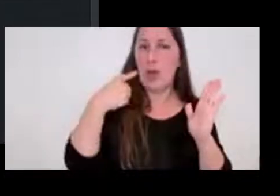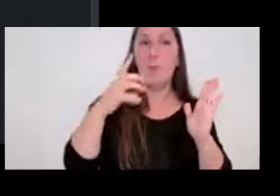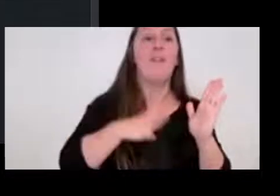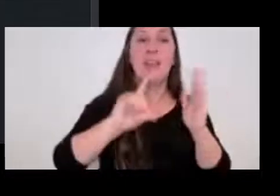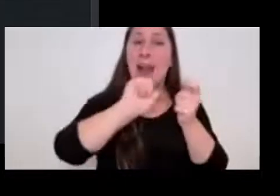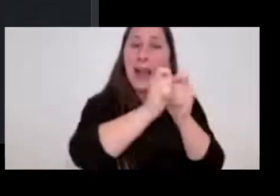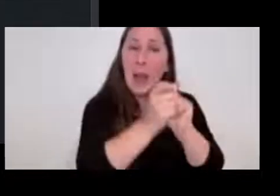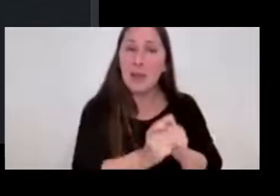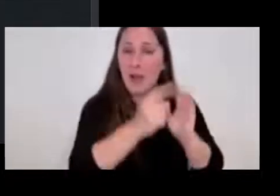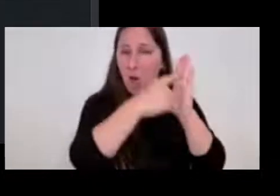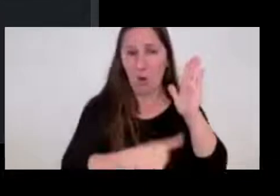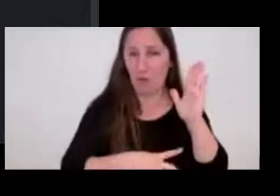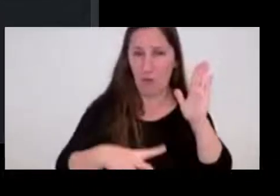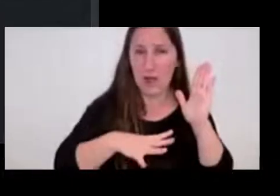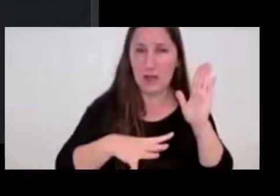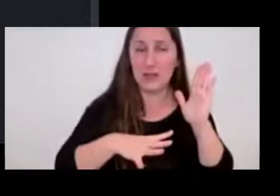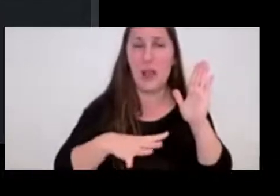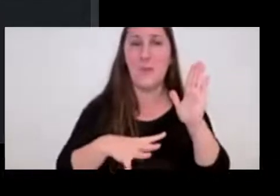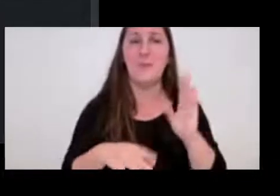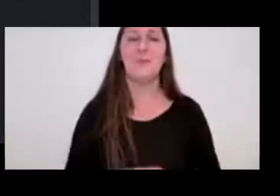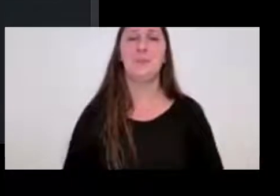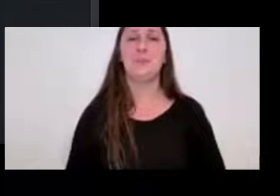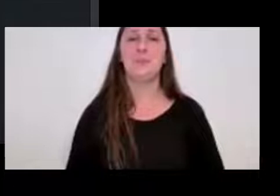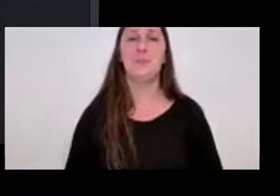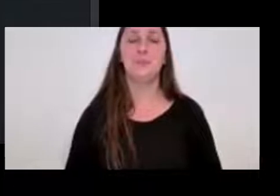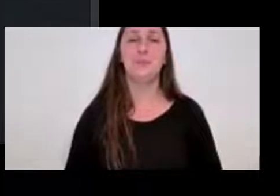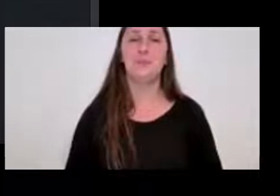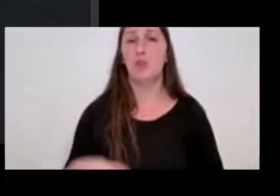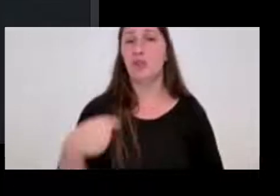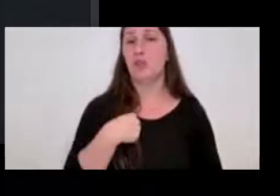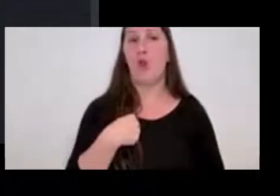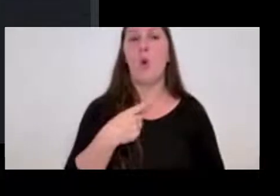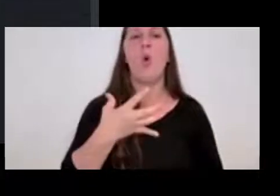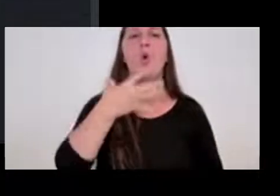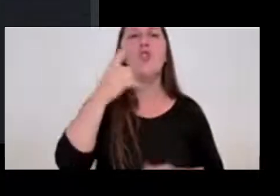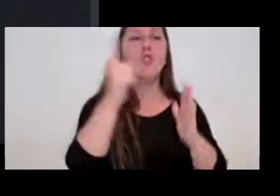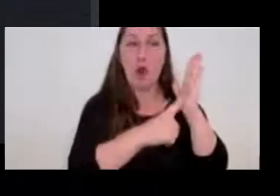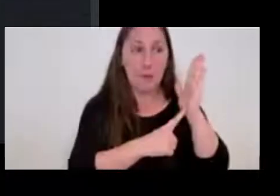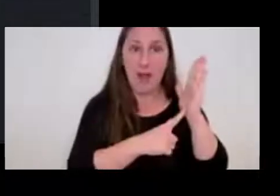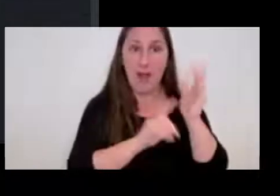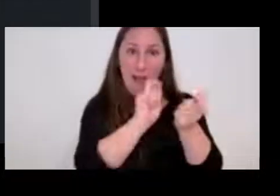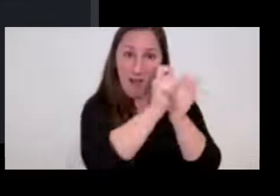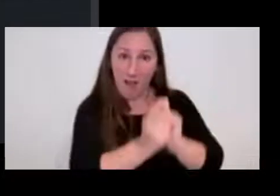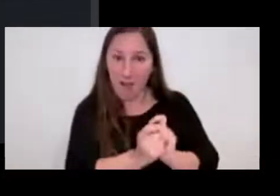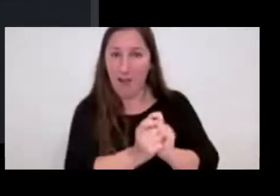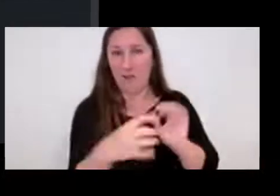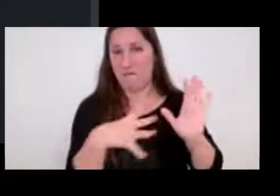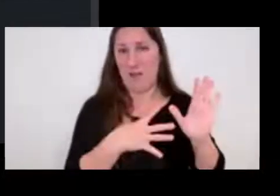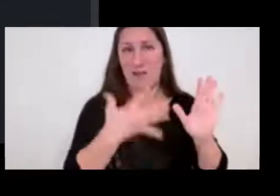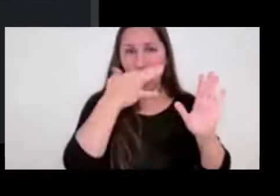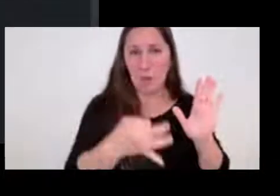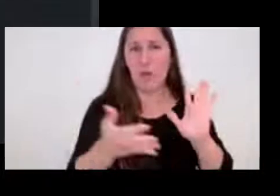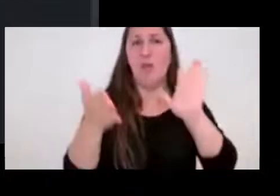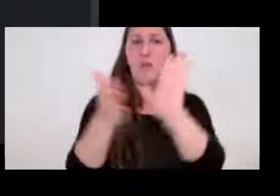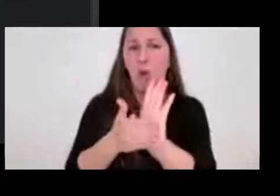digamos. Igual es más sano hacerlo, lógicamente, ¿no? Yo digo, no cumplamos las normas en este caso. Controlen todos los comprobantes que